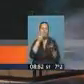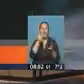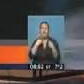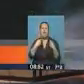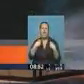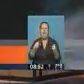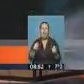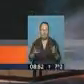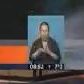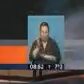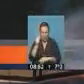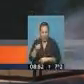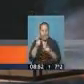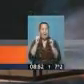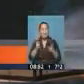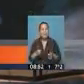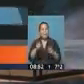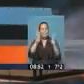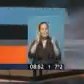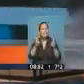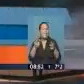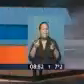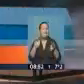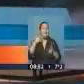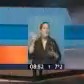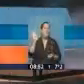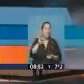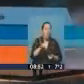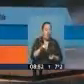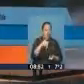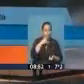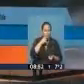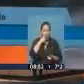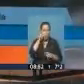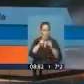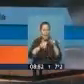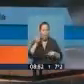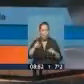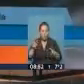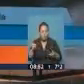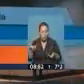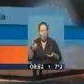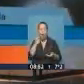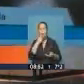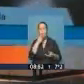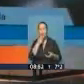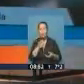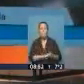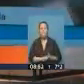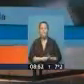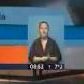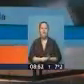cuentas, e incluso cuestiones mucho más cotidianas de la vida de las personas, cuando,